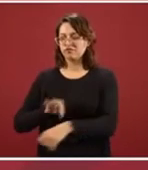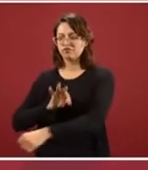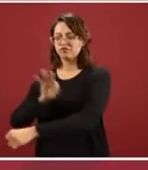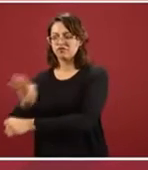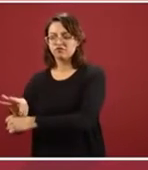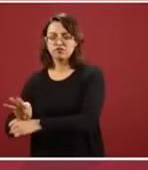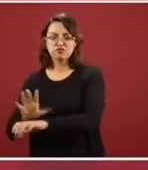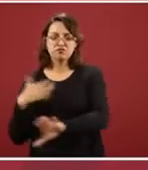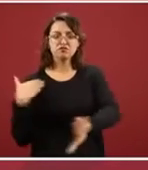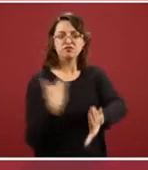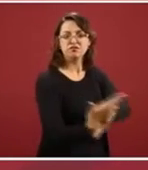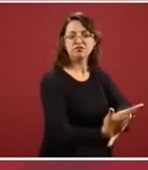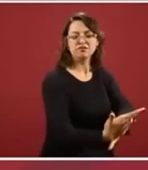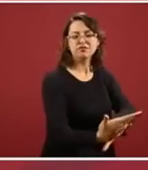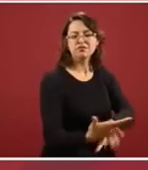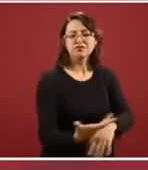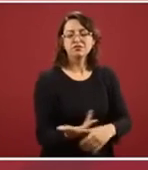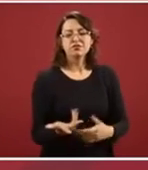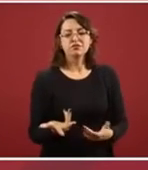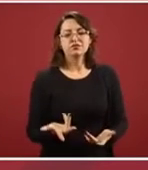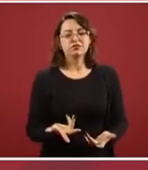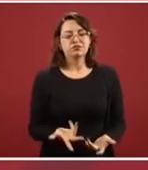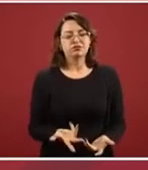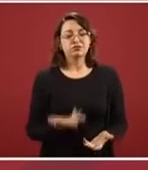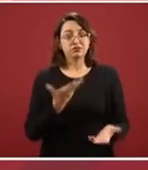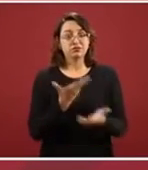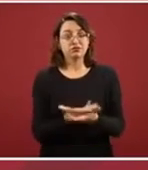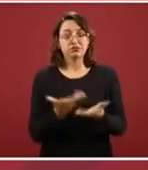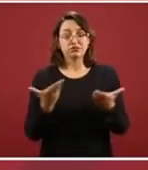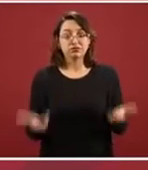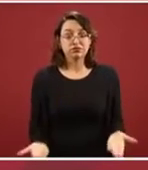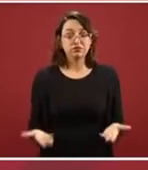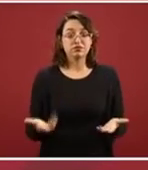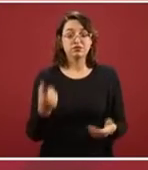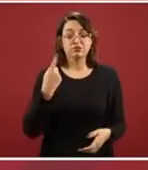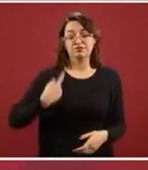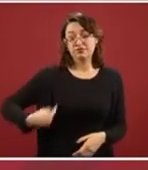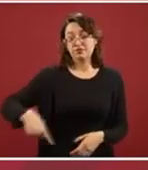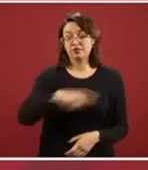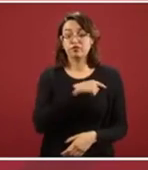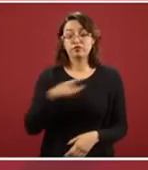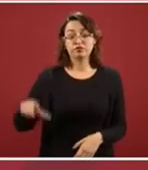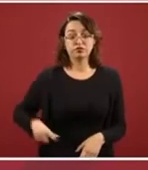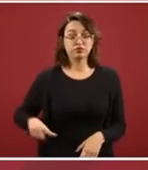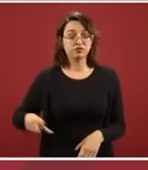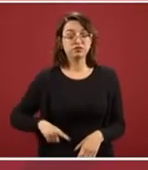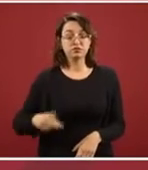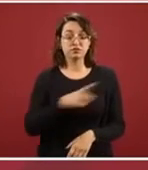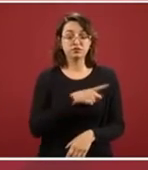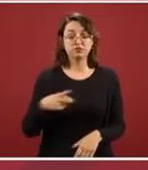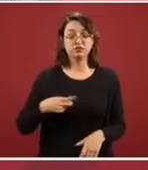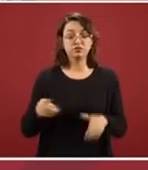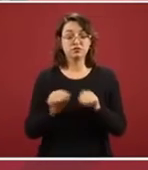En el caso nuestro, para también aclararlo,